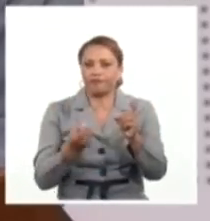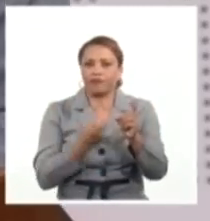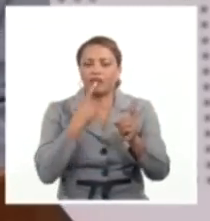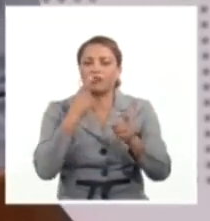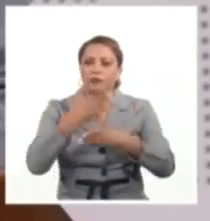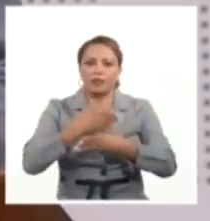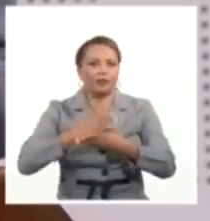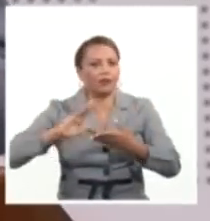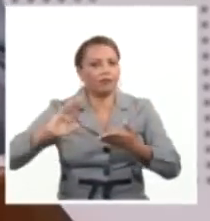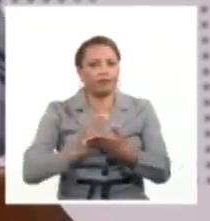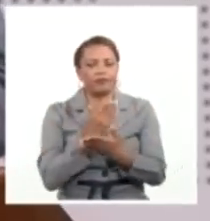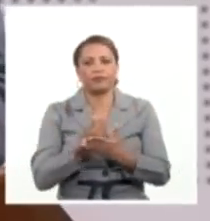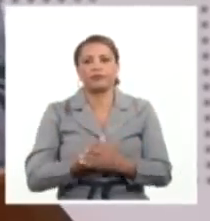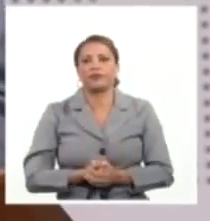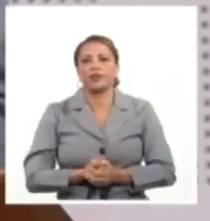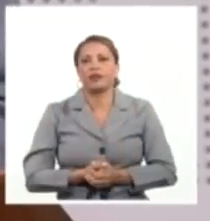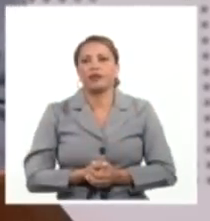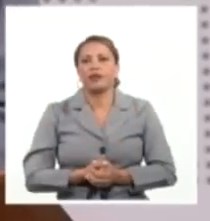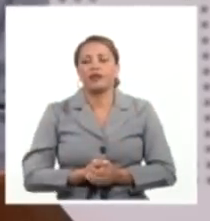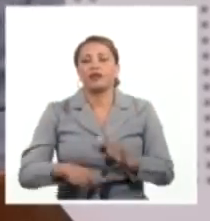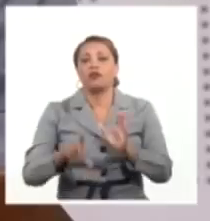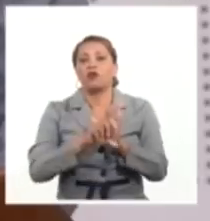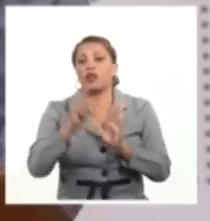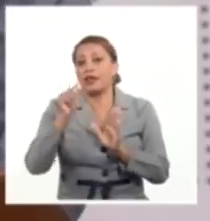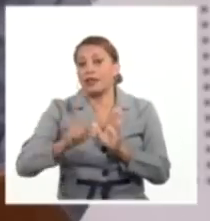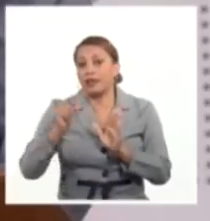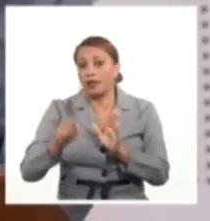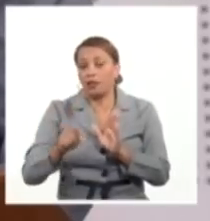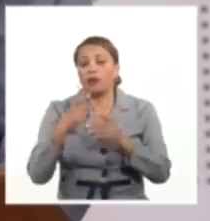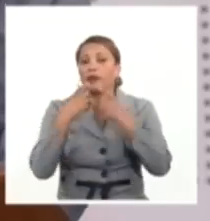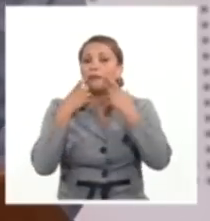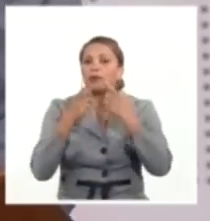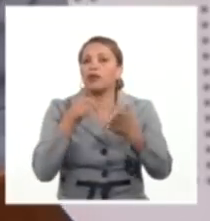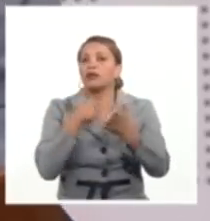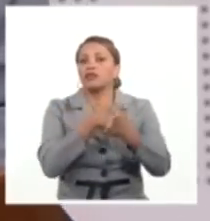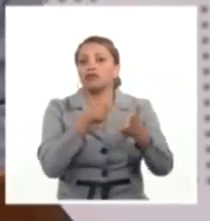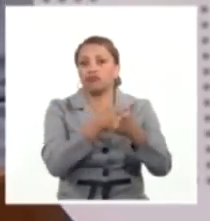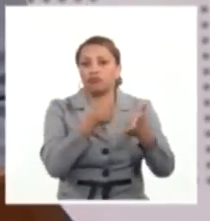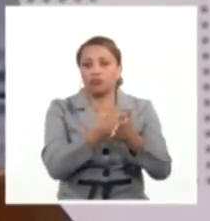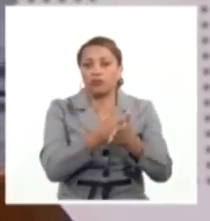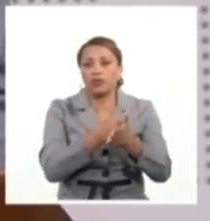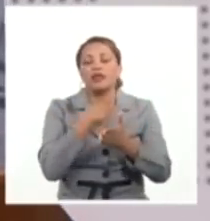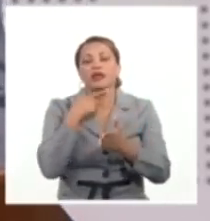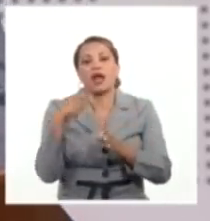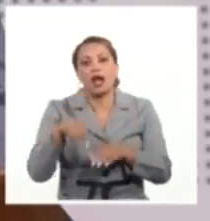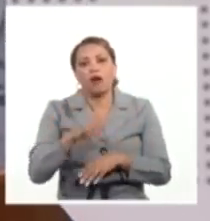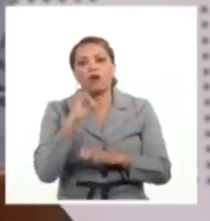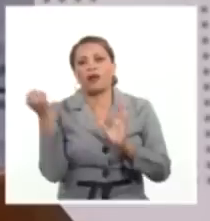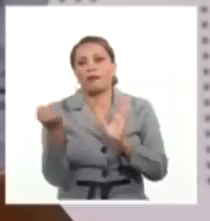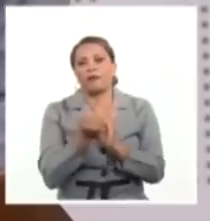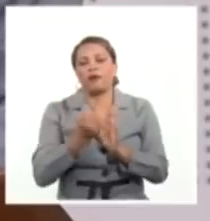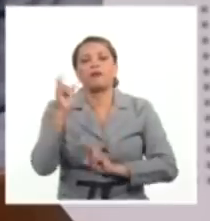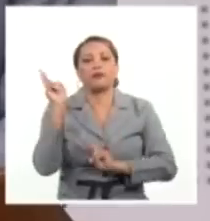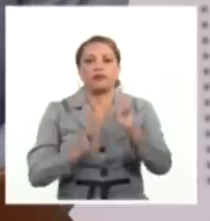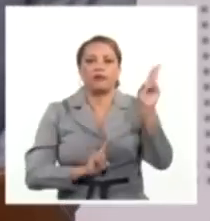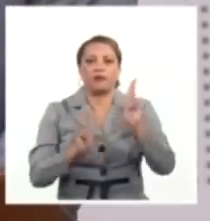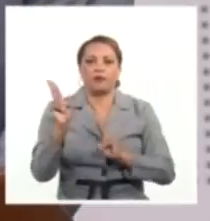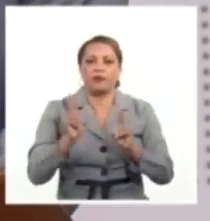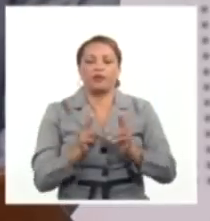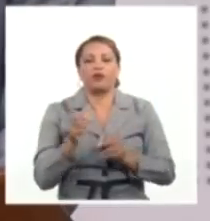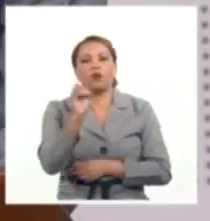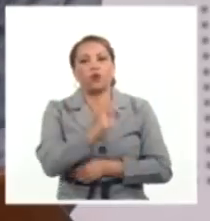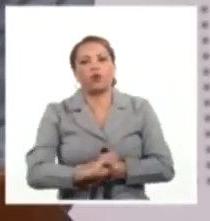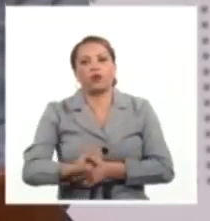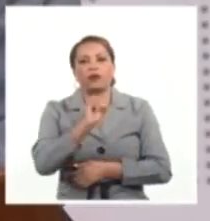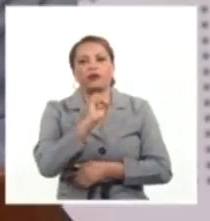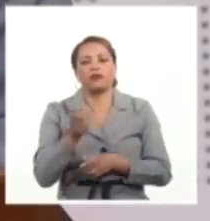limitaciones actuales, los legisladores claves en el empuje a cuanto aprobamos y acordamos, las